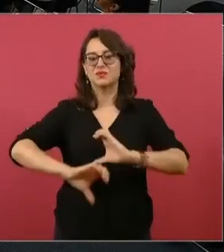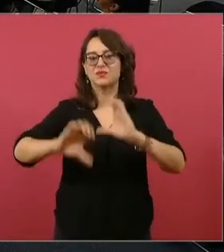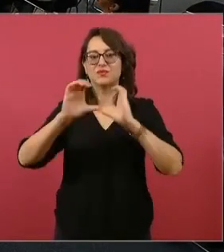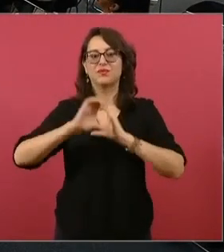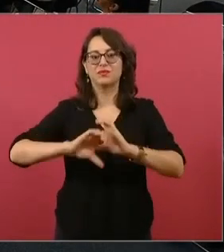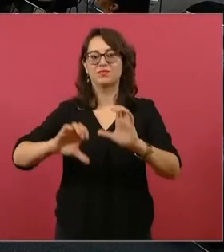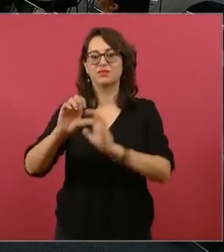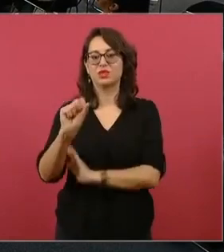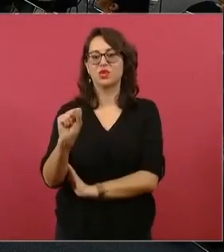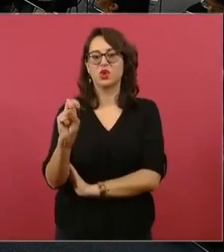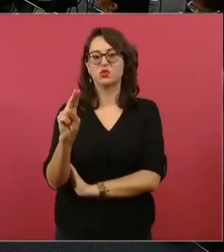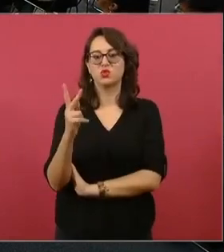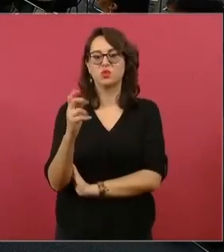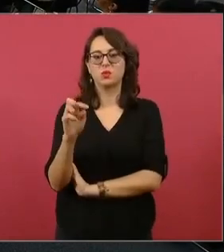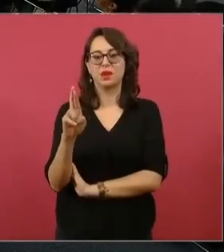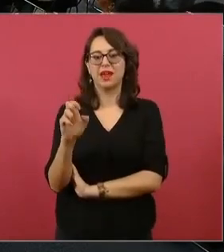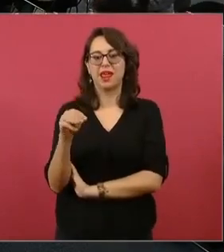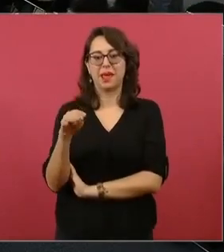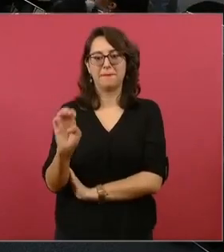sí, pero así como esa,